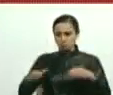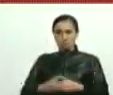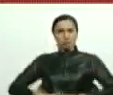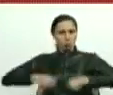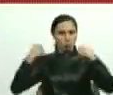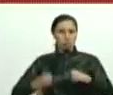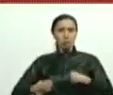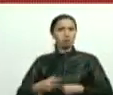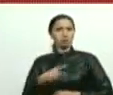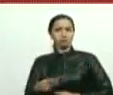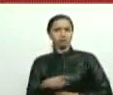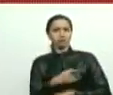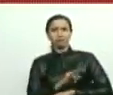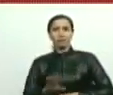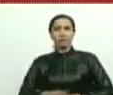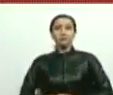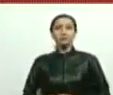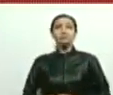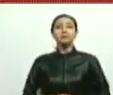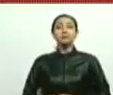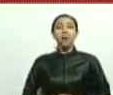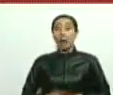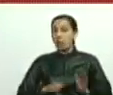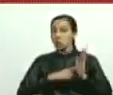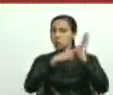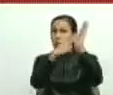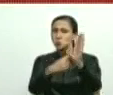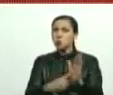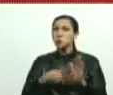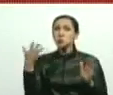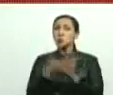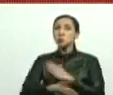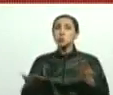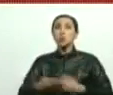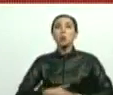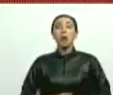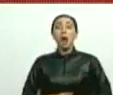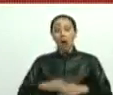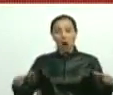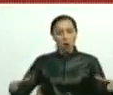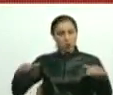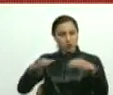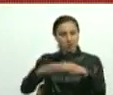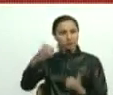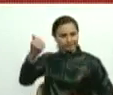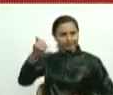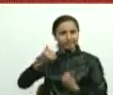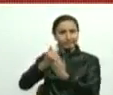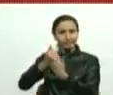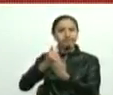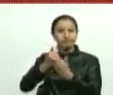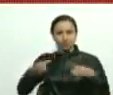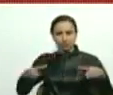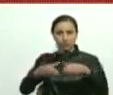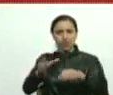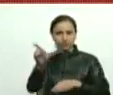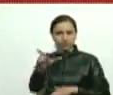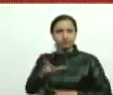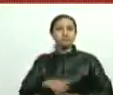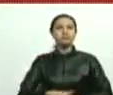no. El chavismo ha demostrado que esa es la organización de base de nuestro partido. Y